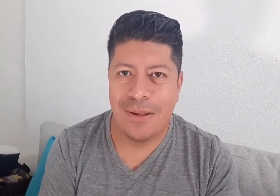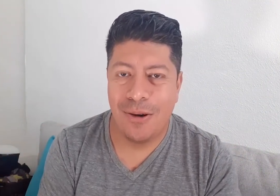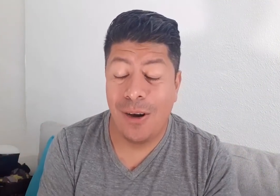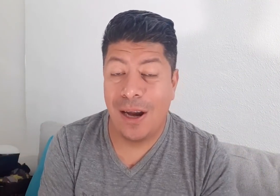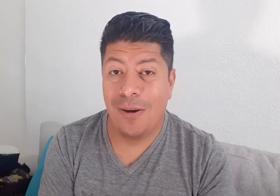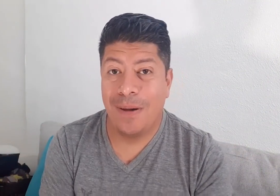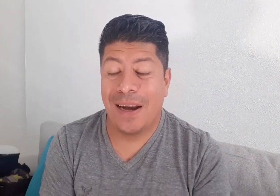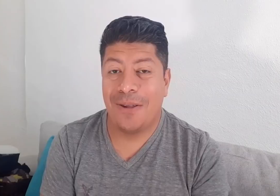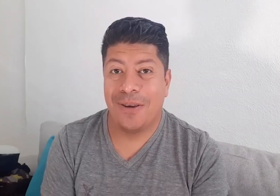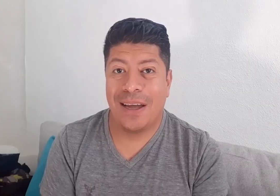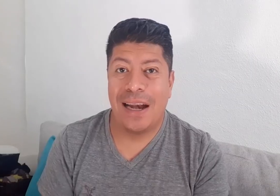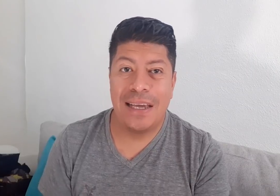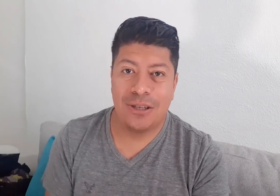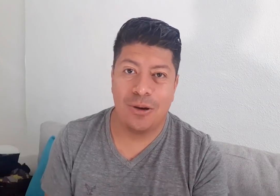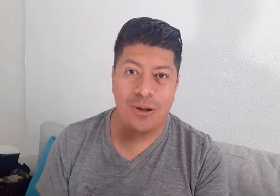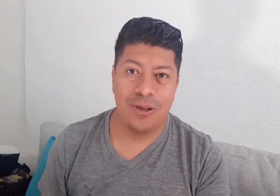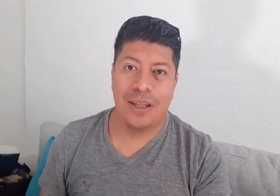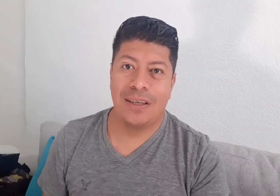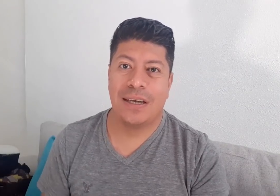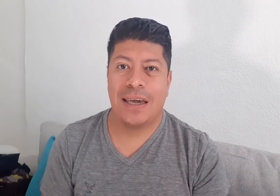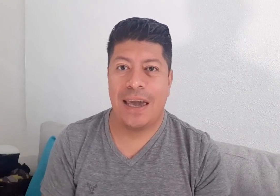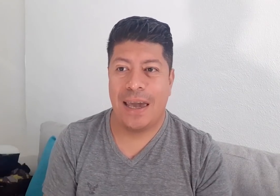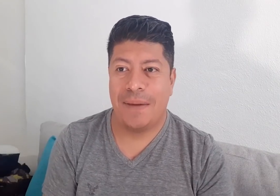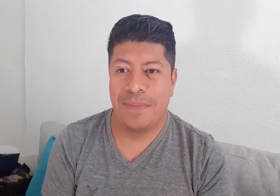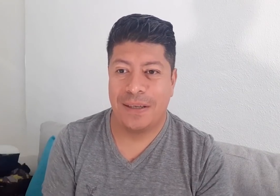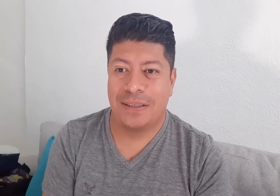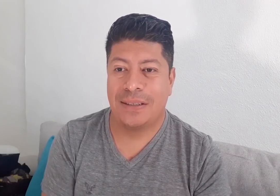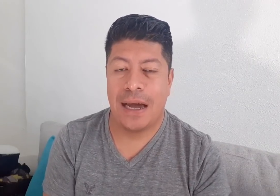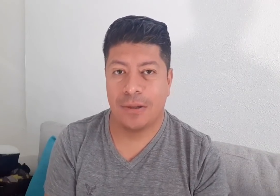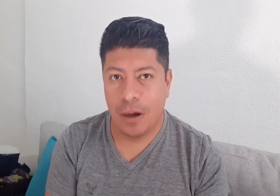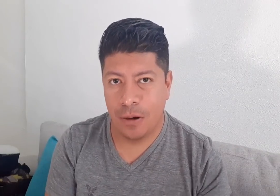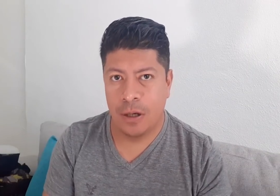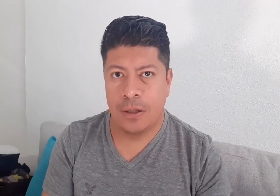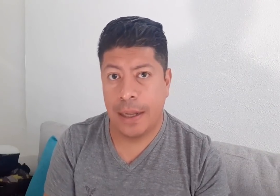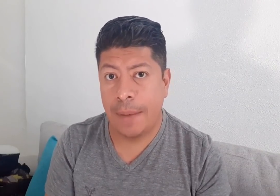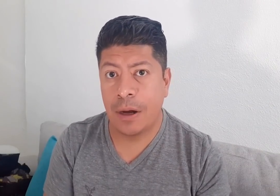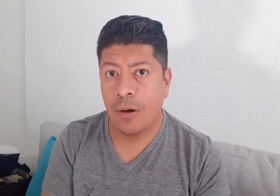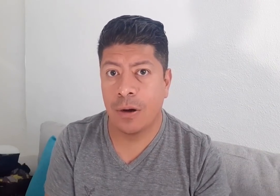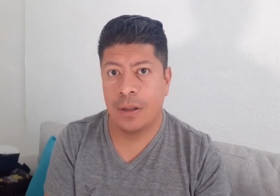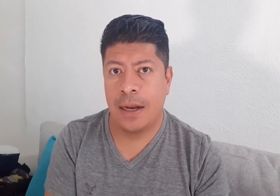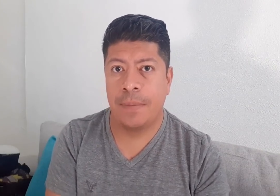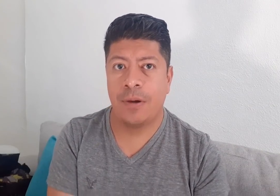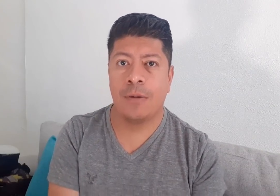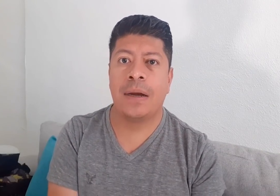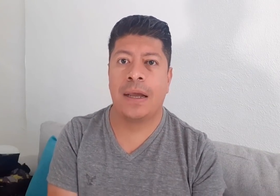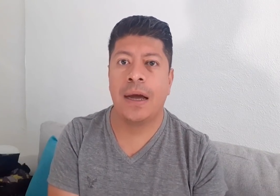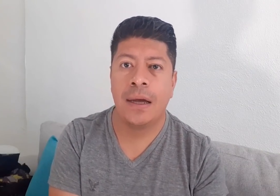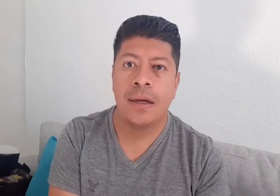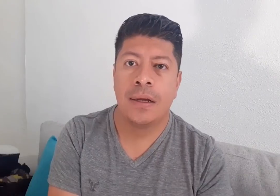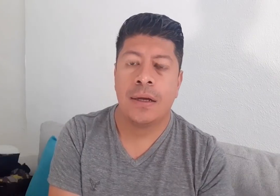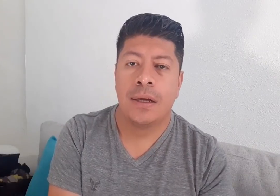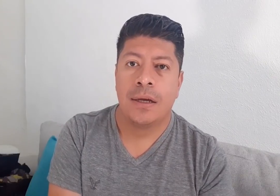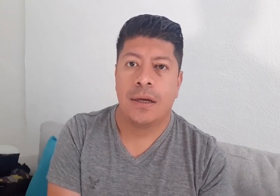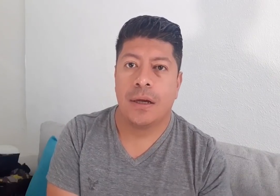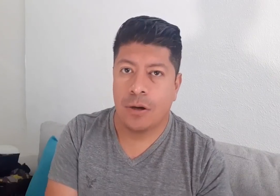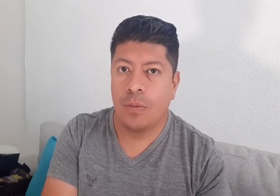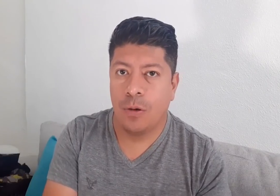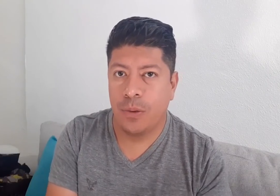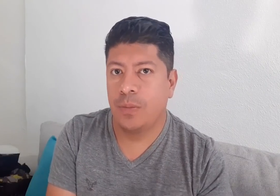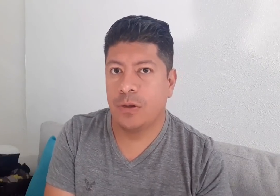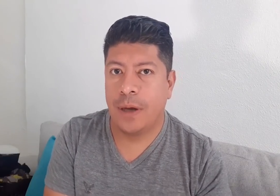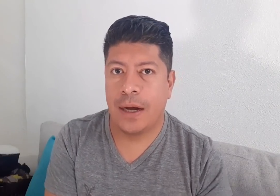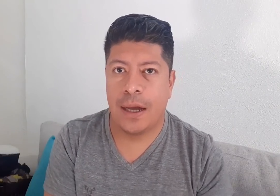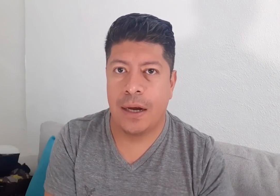que ha dado el gobernador de Jalisco, donde dice que pues actuaron de la mejor manera.